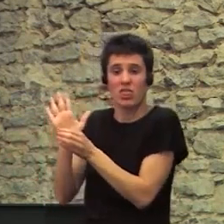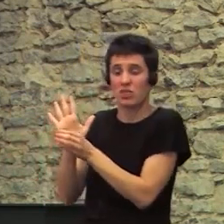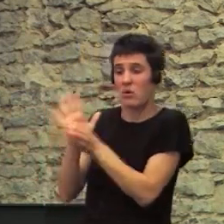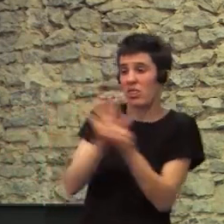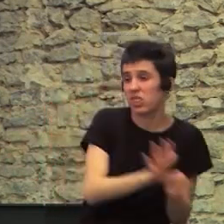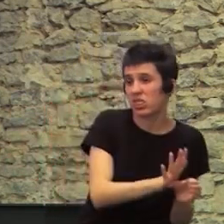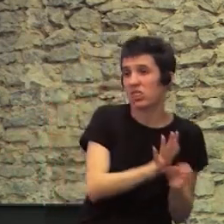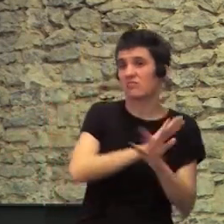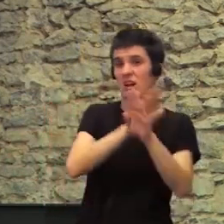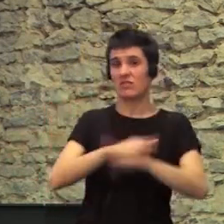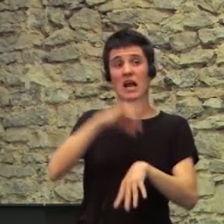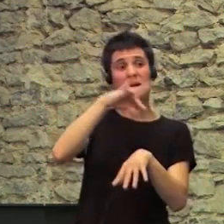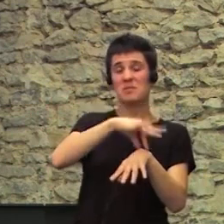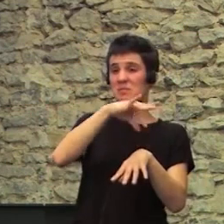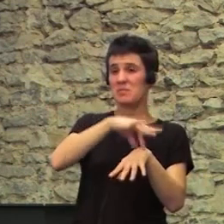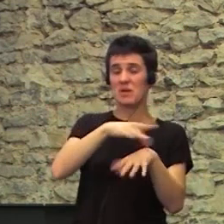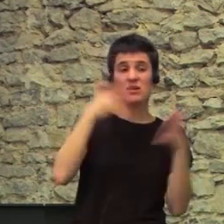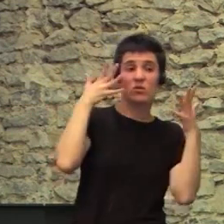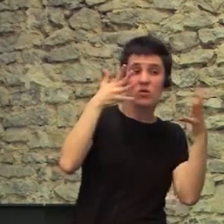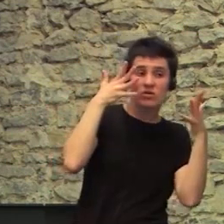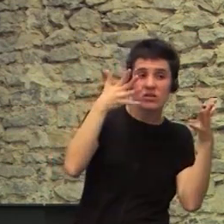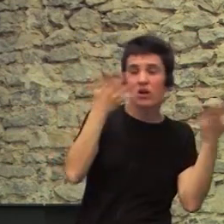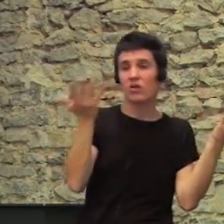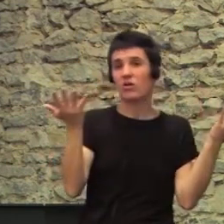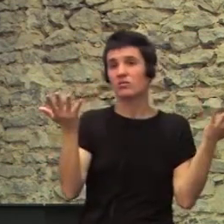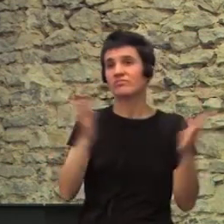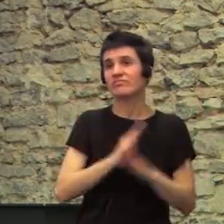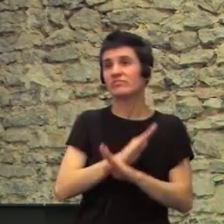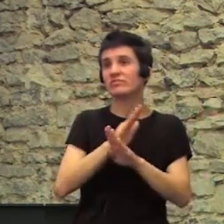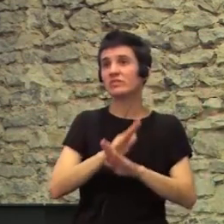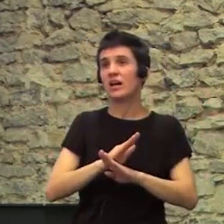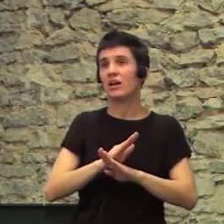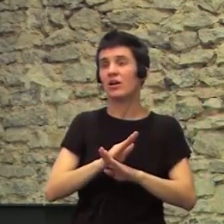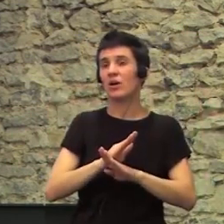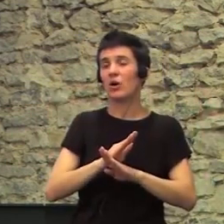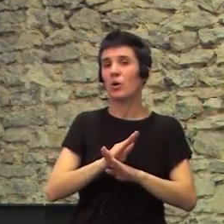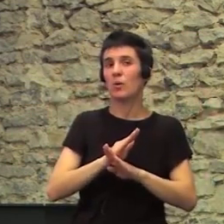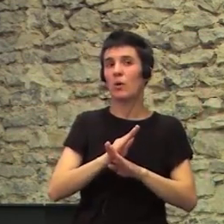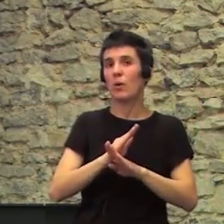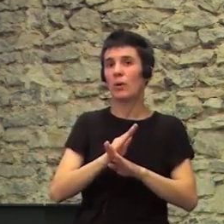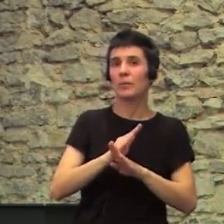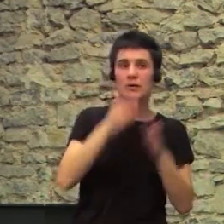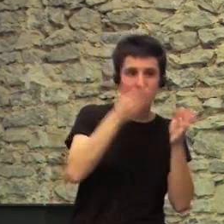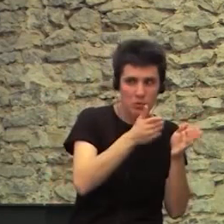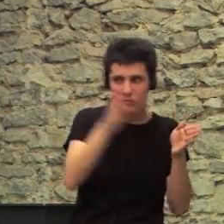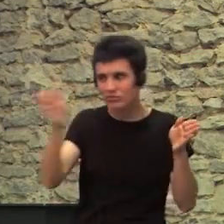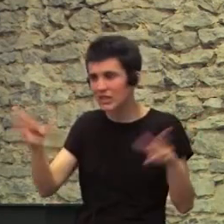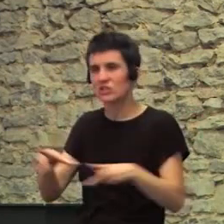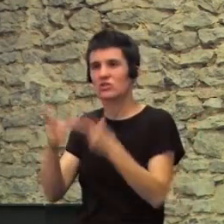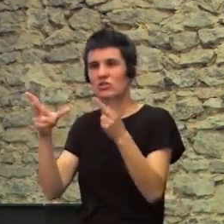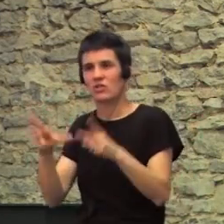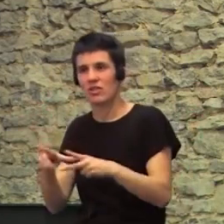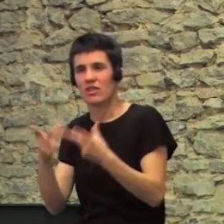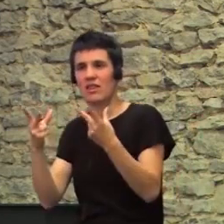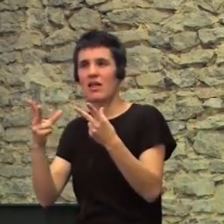médicas normalmente, que la idea de lo social y de otro tipo de demandas que se salgan dentro